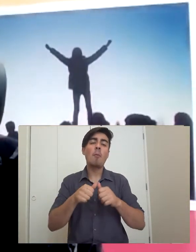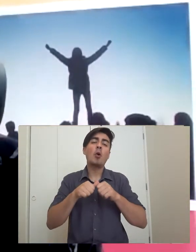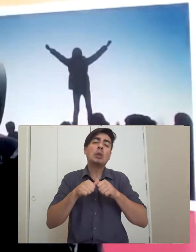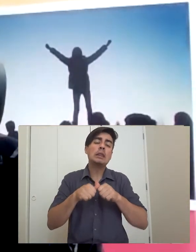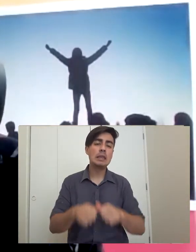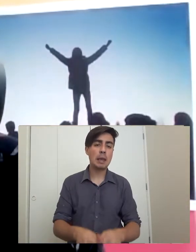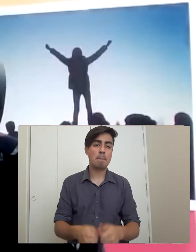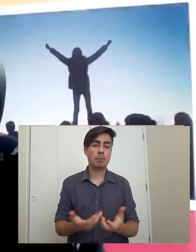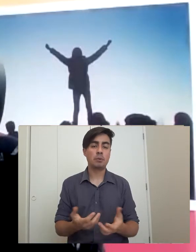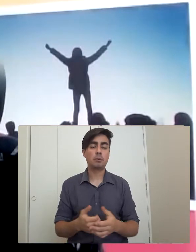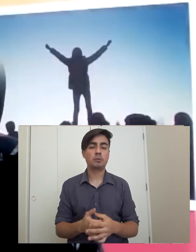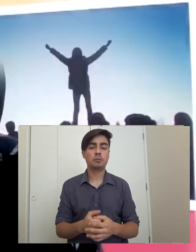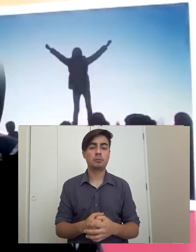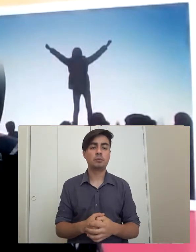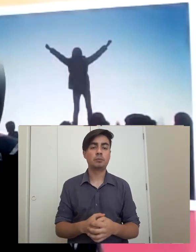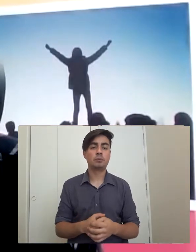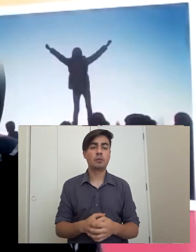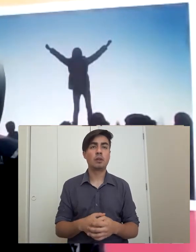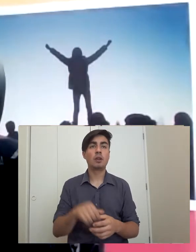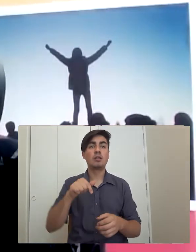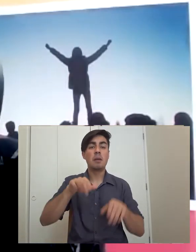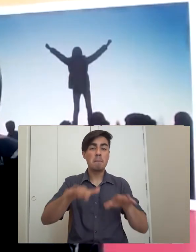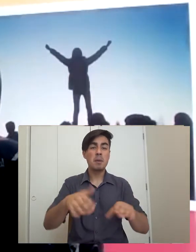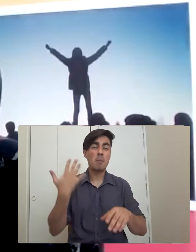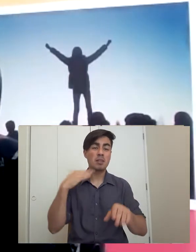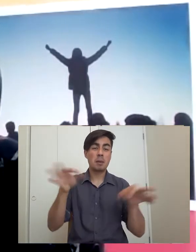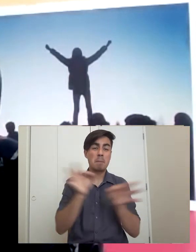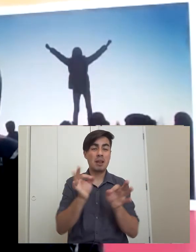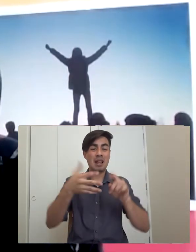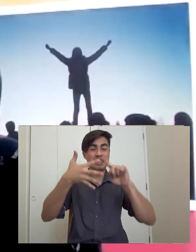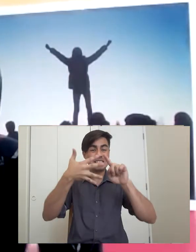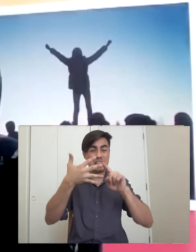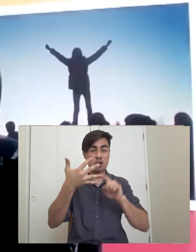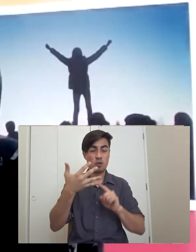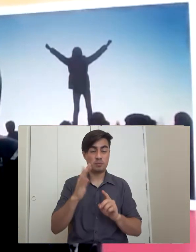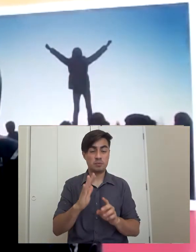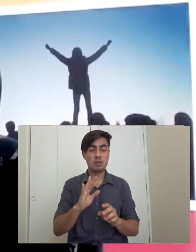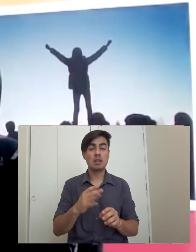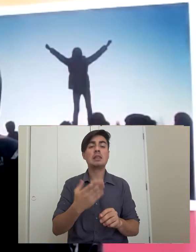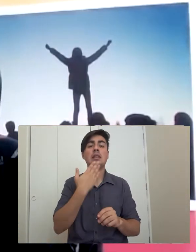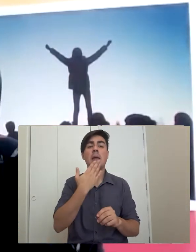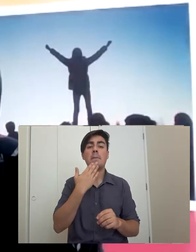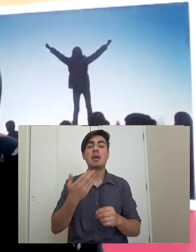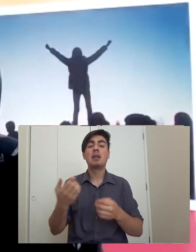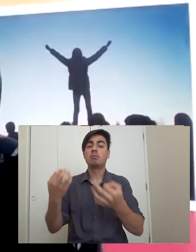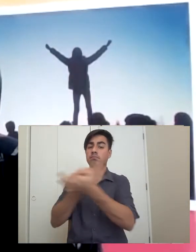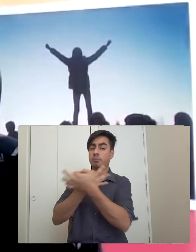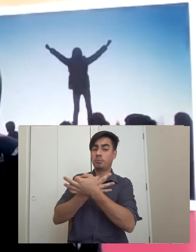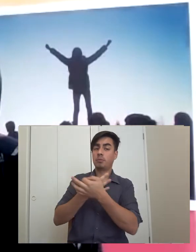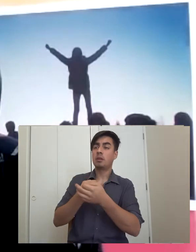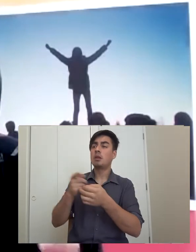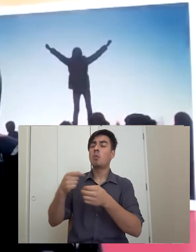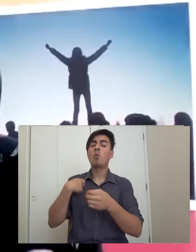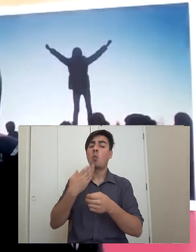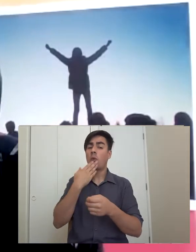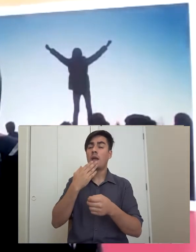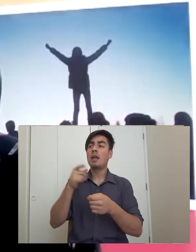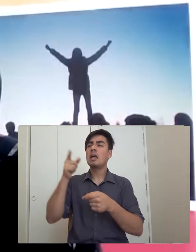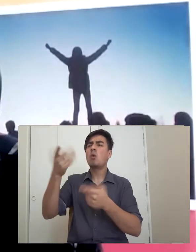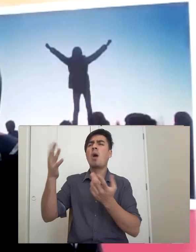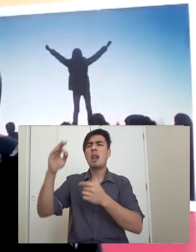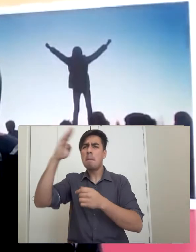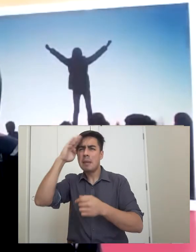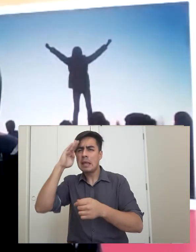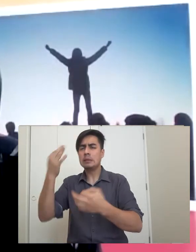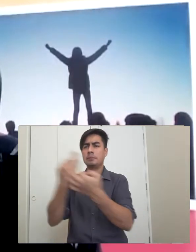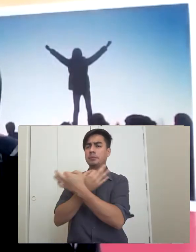estos principios, estos 5 principios y la retroalimentación que tenemos de los profesores que han trabajado con